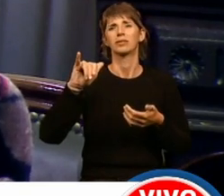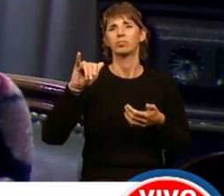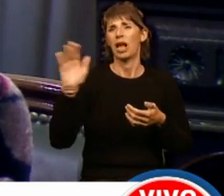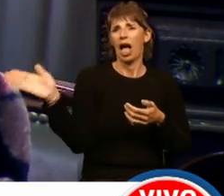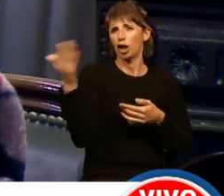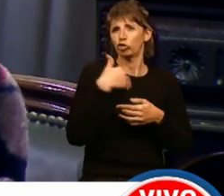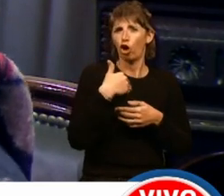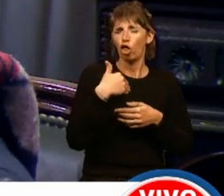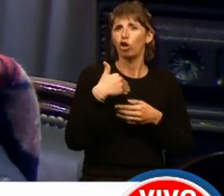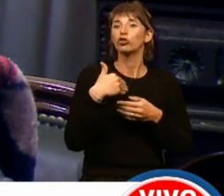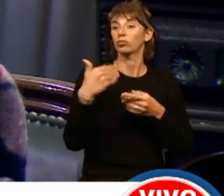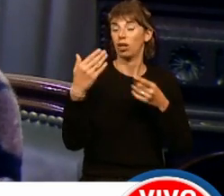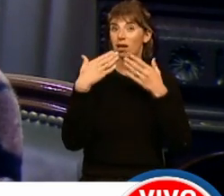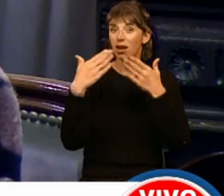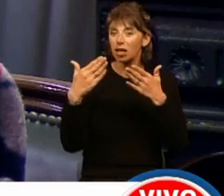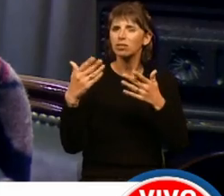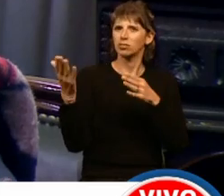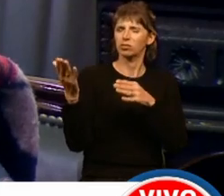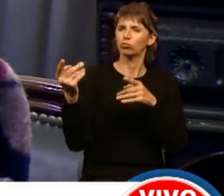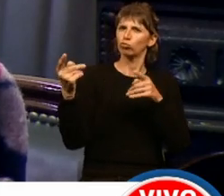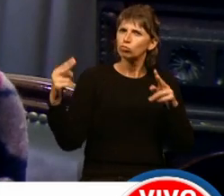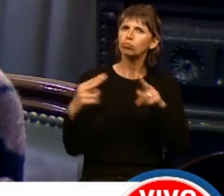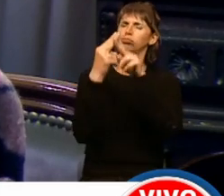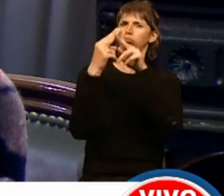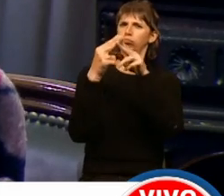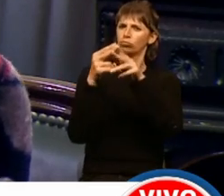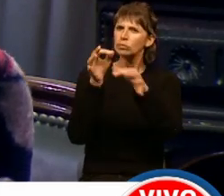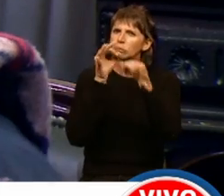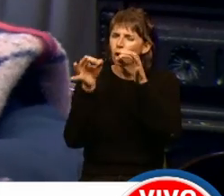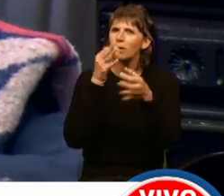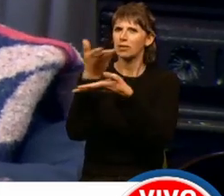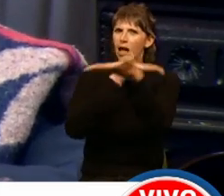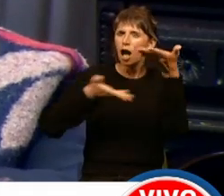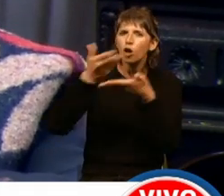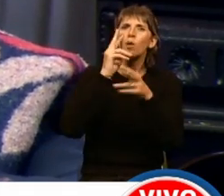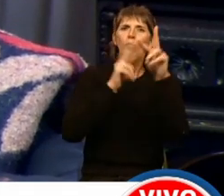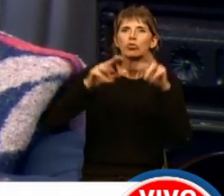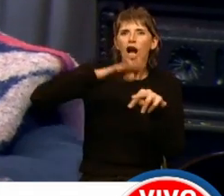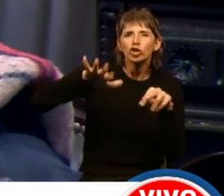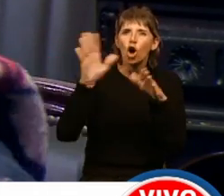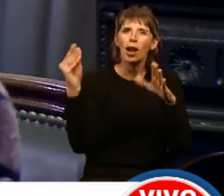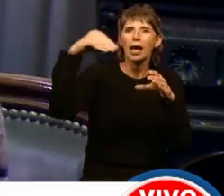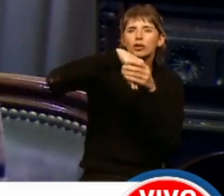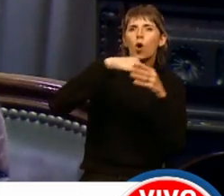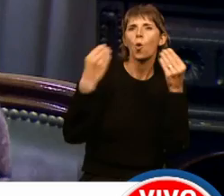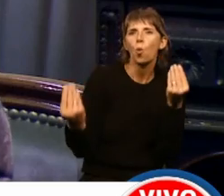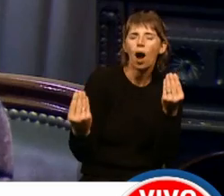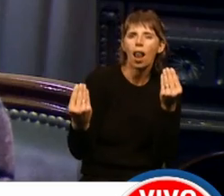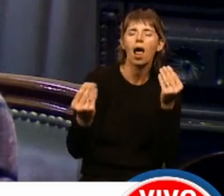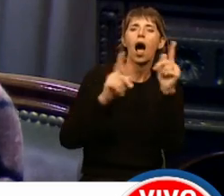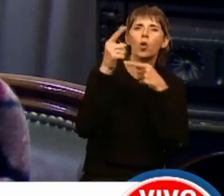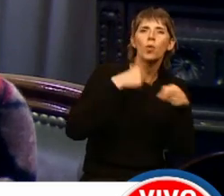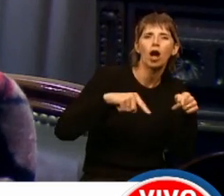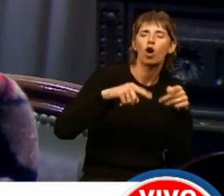aquellos que pudimos tener la oportunidad de discutirlo de poder ampliar la zona de mantener los parámetros objetivos de ceder algunos